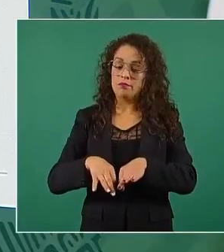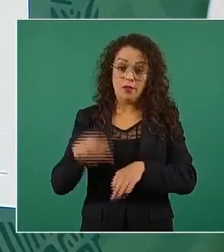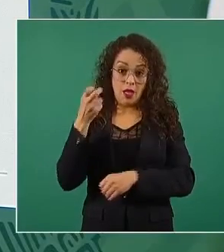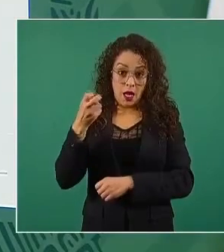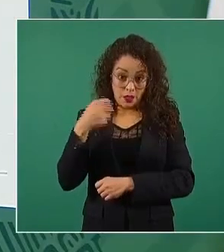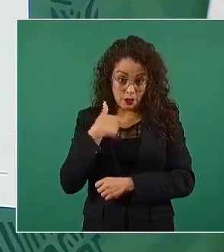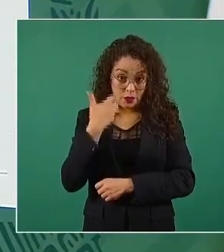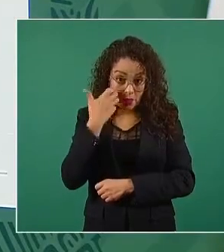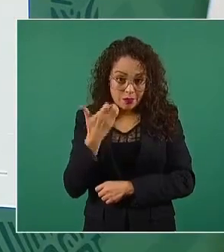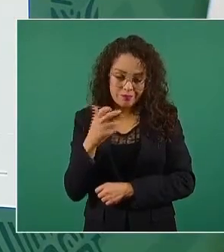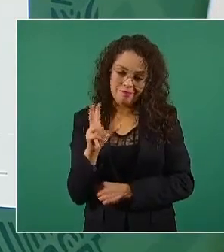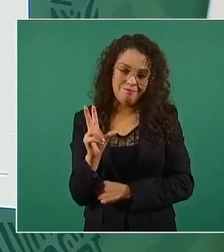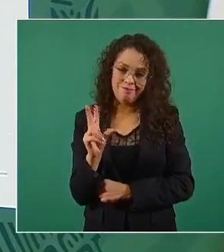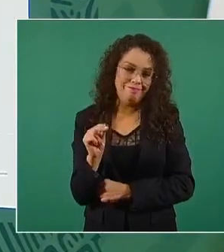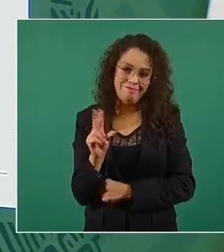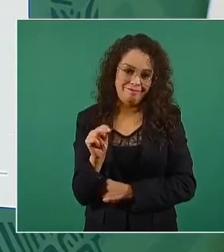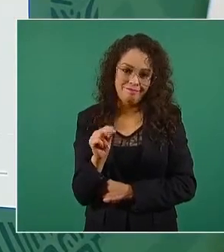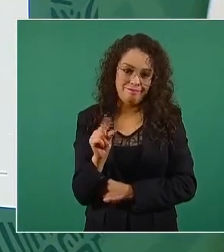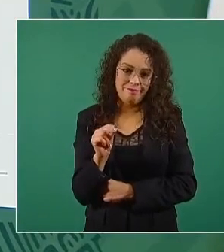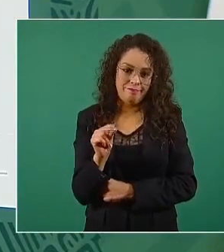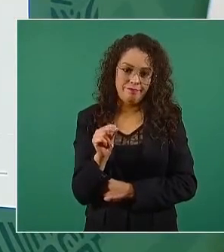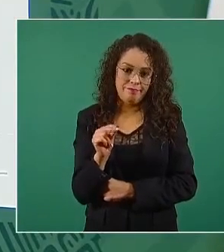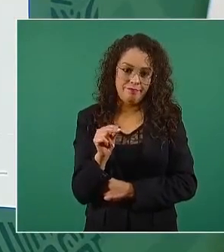propósito. Es que